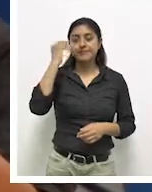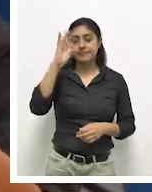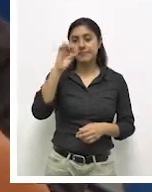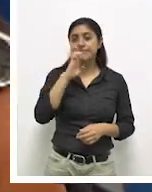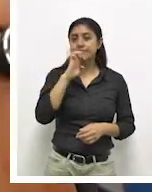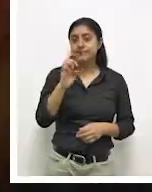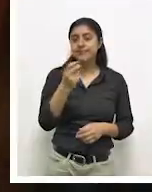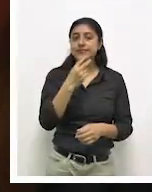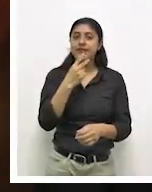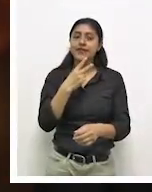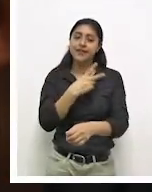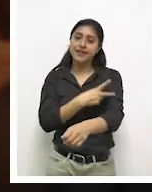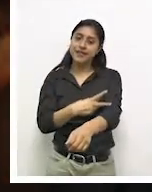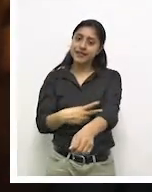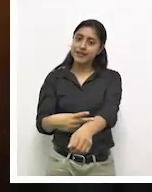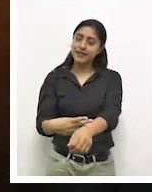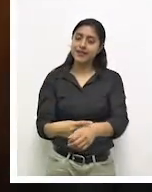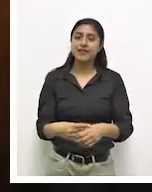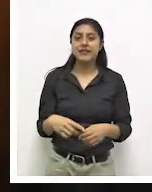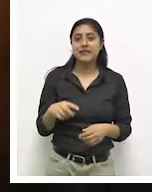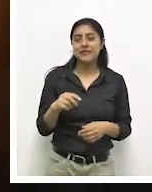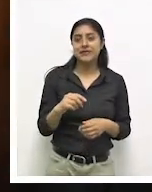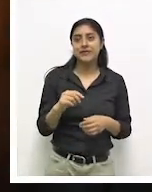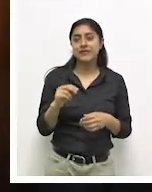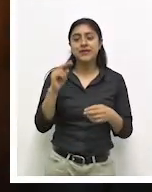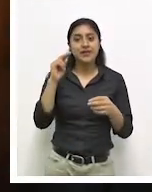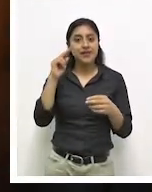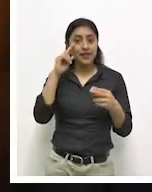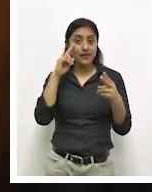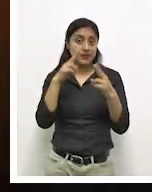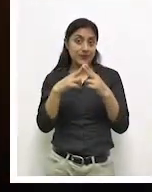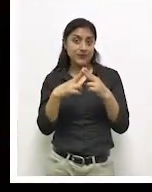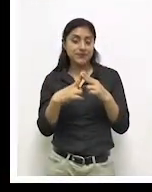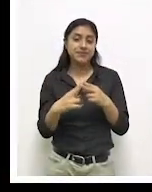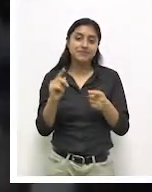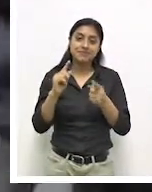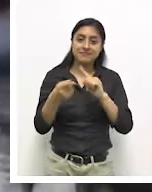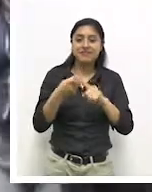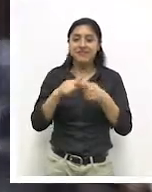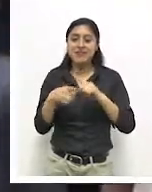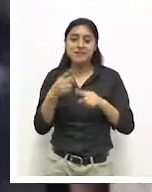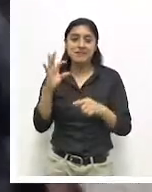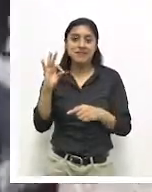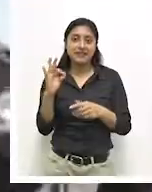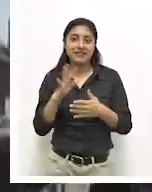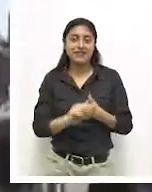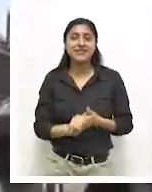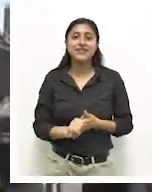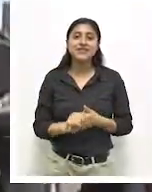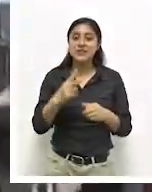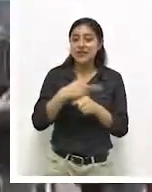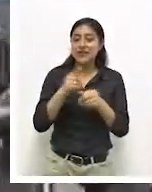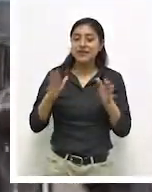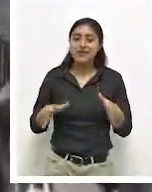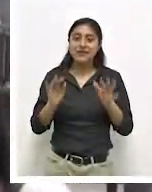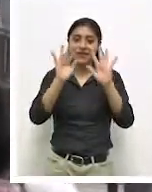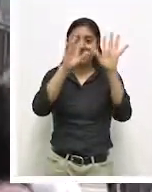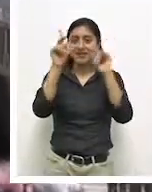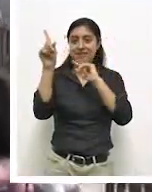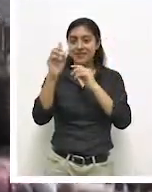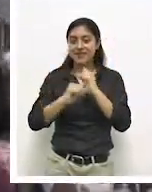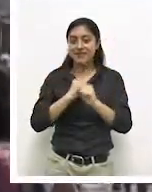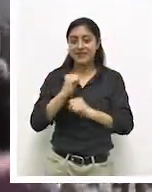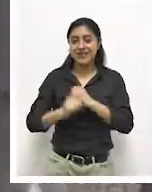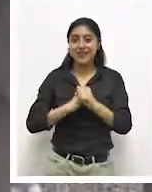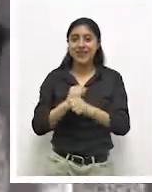familiar. Y es que Jorge Mario Morales es un migrante guatemalteco que desde los 11 años inició con sus concurridos viajes